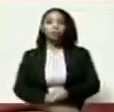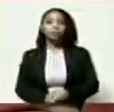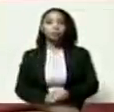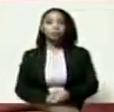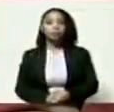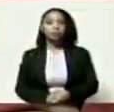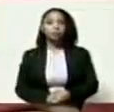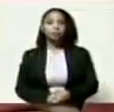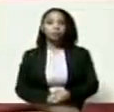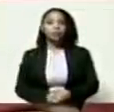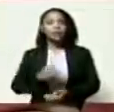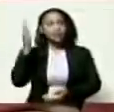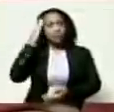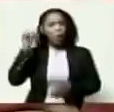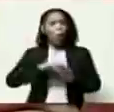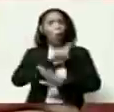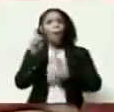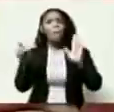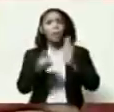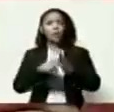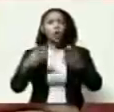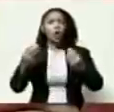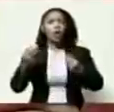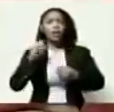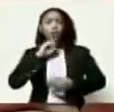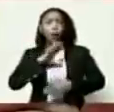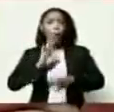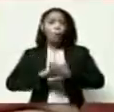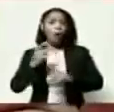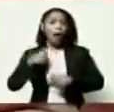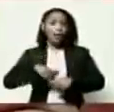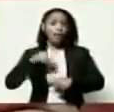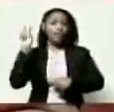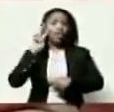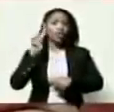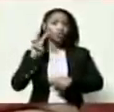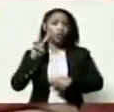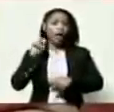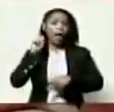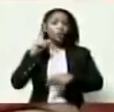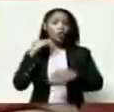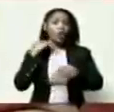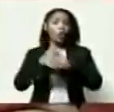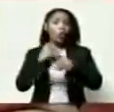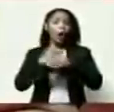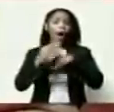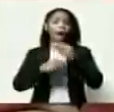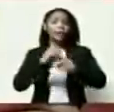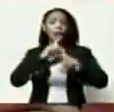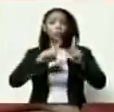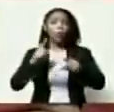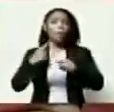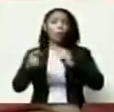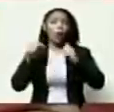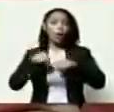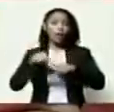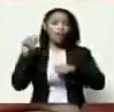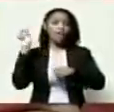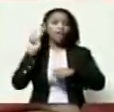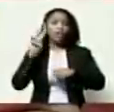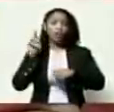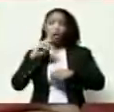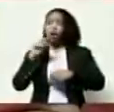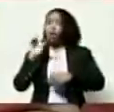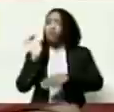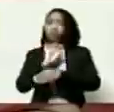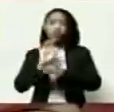No sabemos completa la historia porque Venezuela fue un laboratorio para ello. Lo que ocurre es que aquí no le funcionó. Aquí